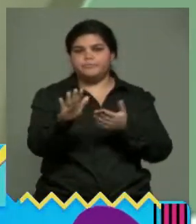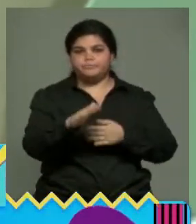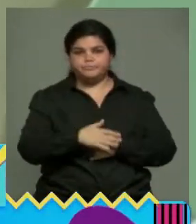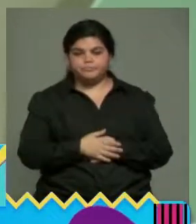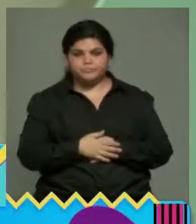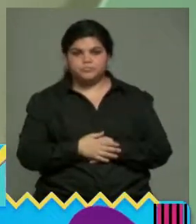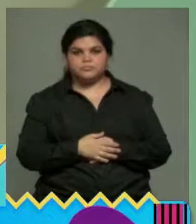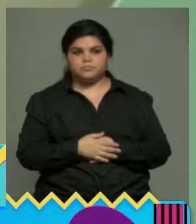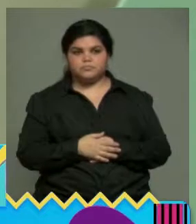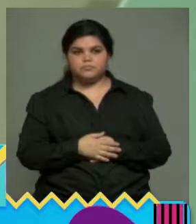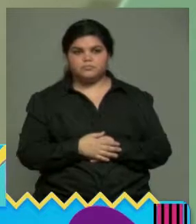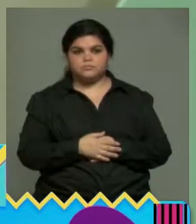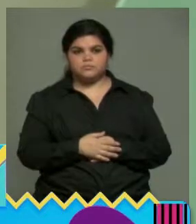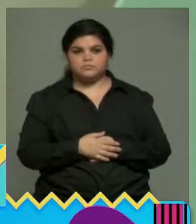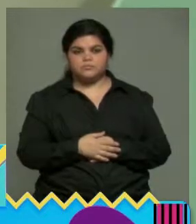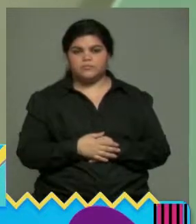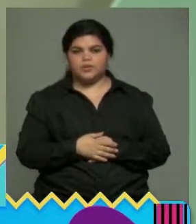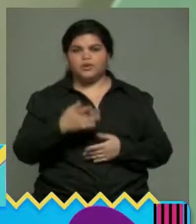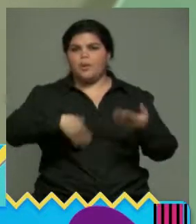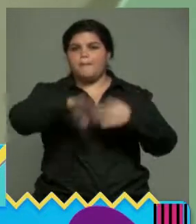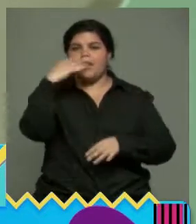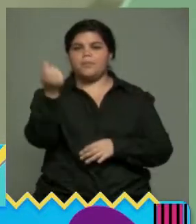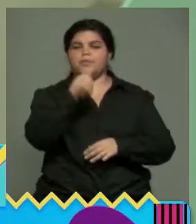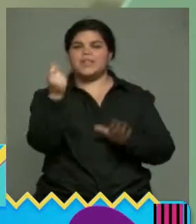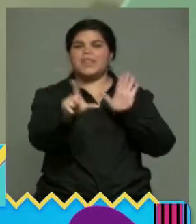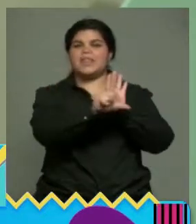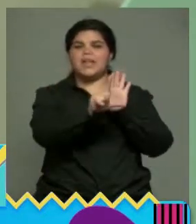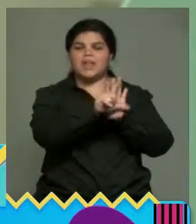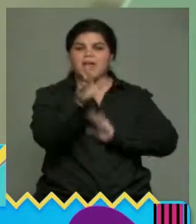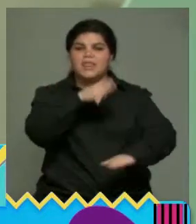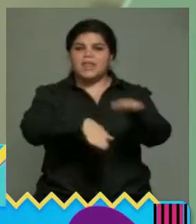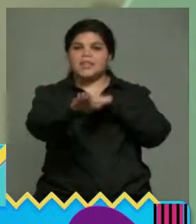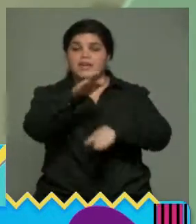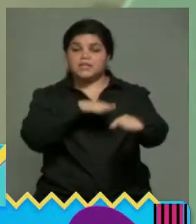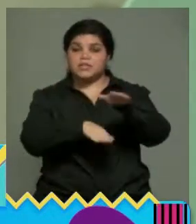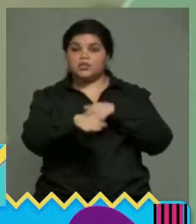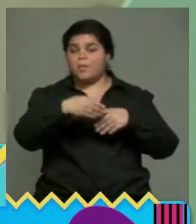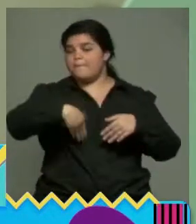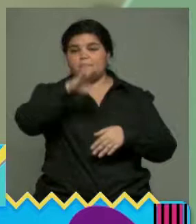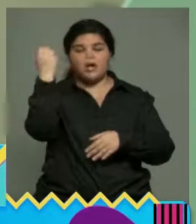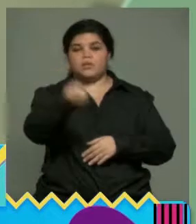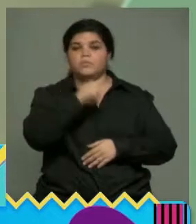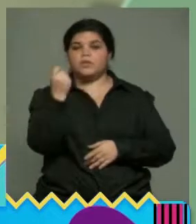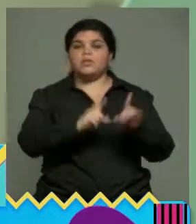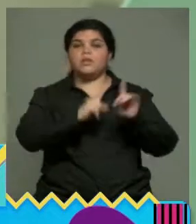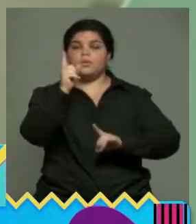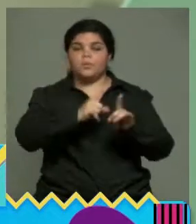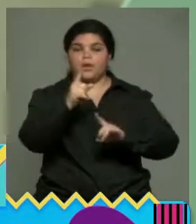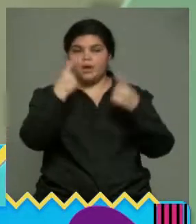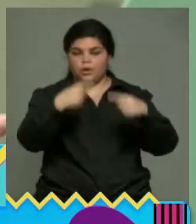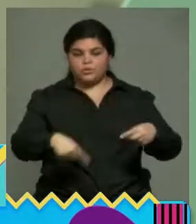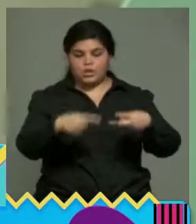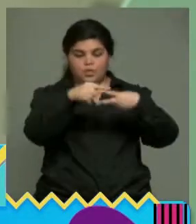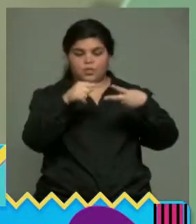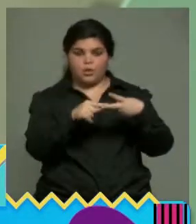¿Qué es lo que más maneja la ley de tránsito? ¿Qué es lo que más dirige? dos grandes elementos, que son